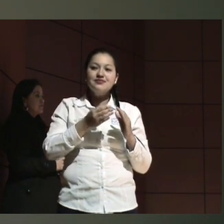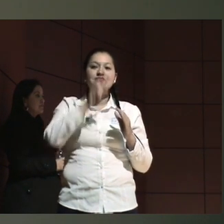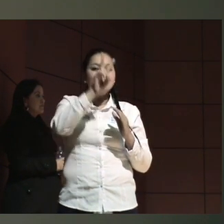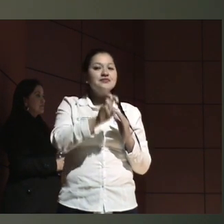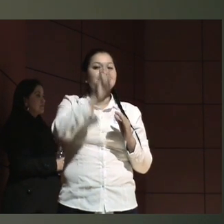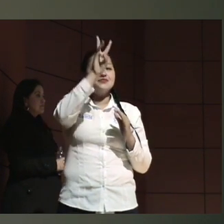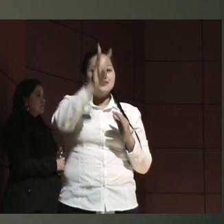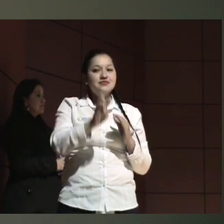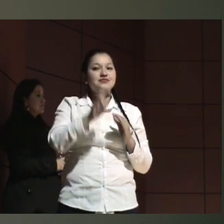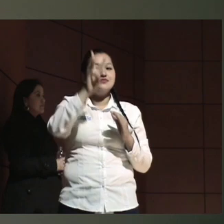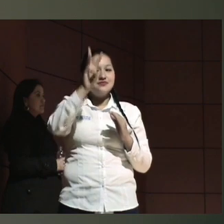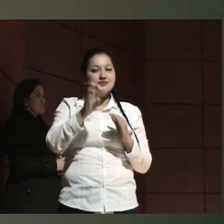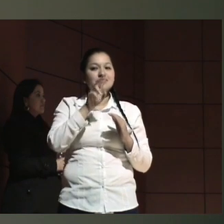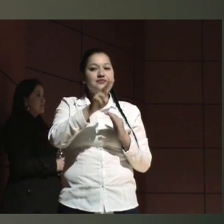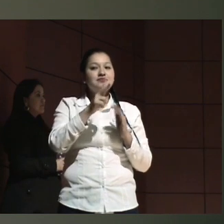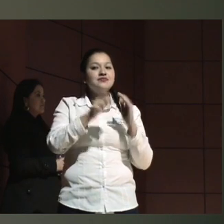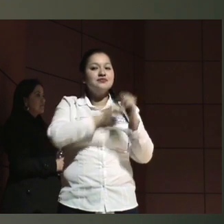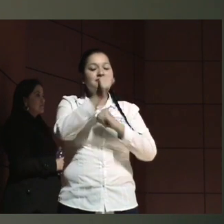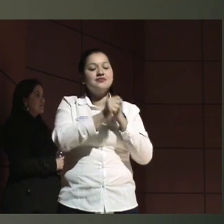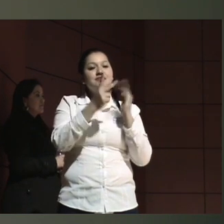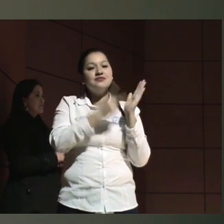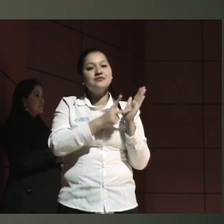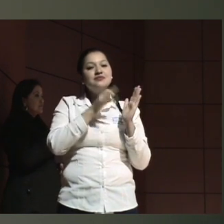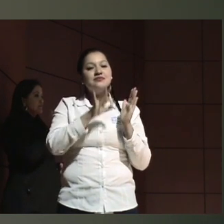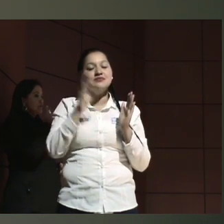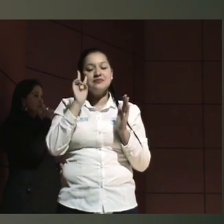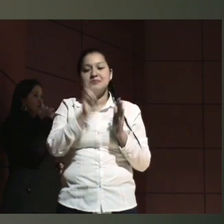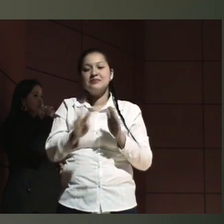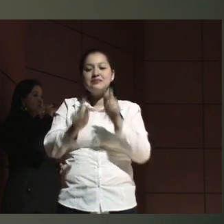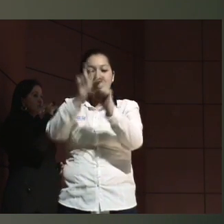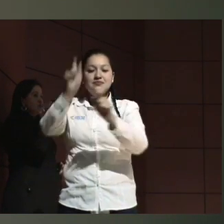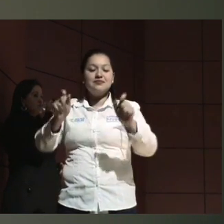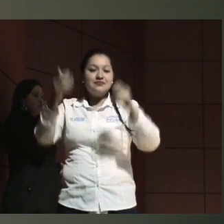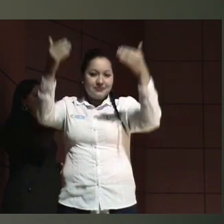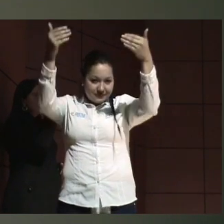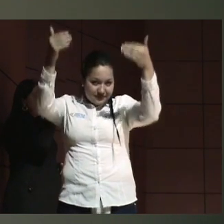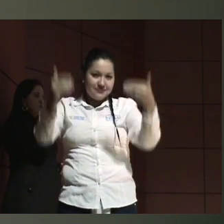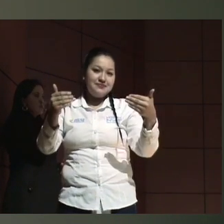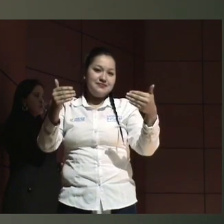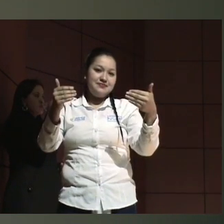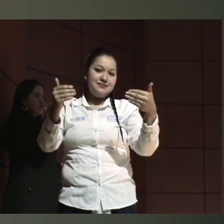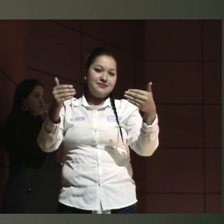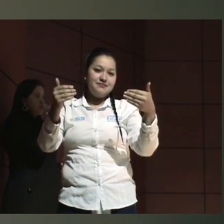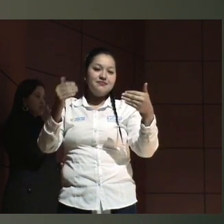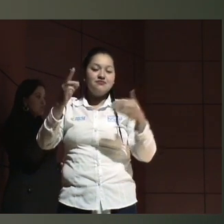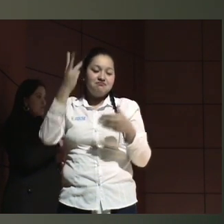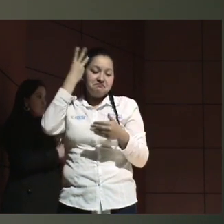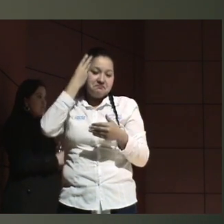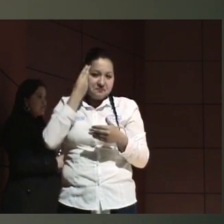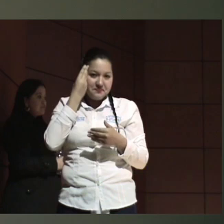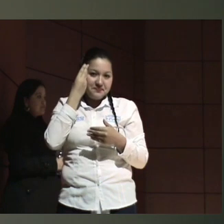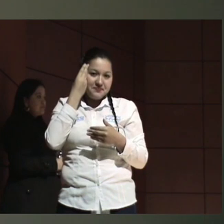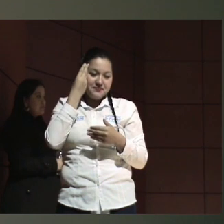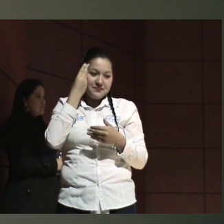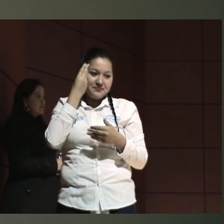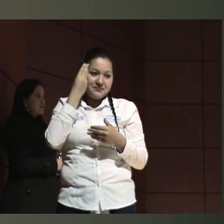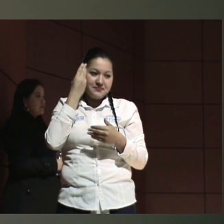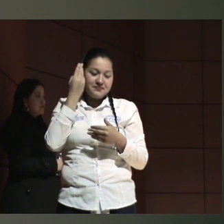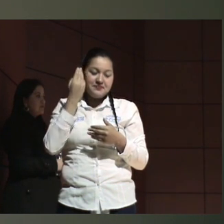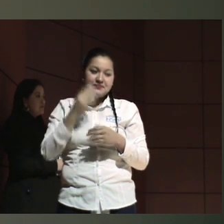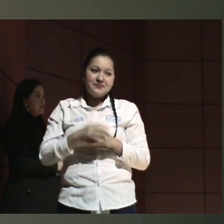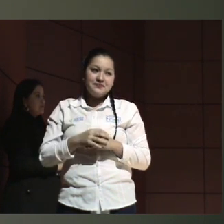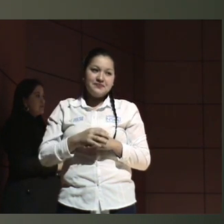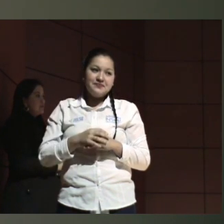por considerarlas ofensiva de la dignidad de las personas con una discapacidad mental y este